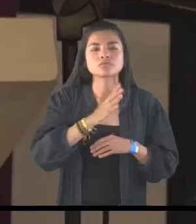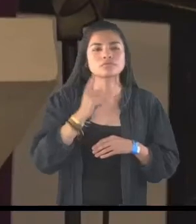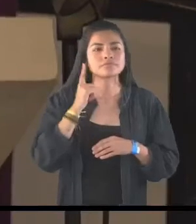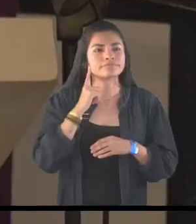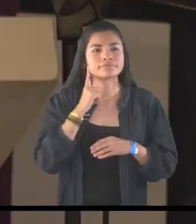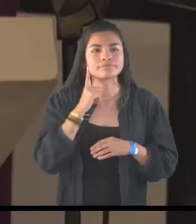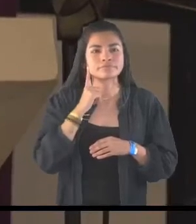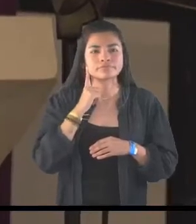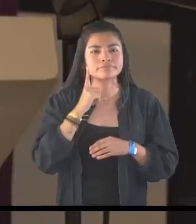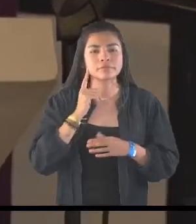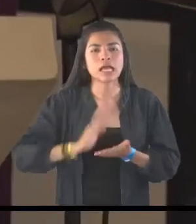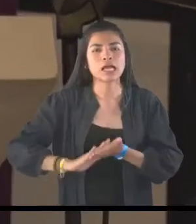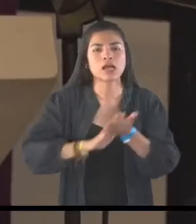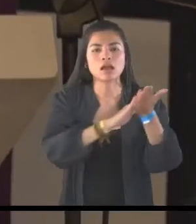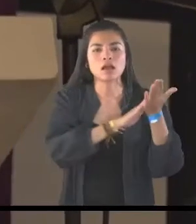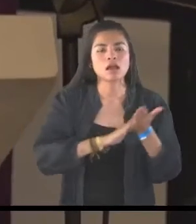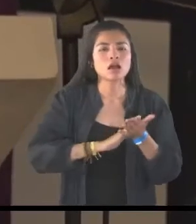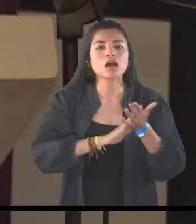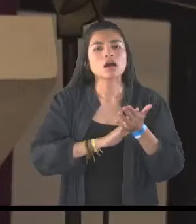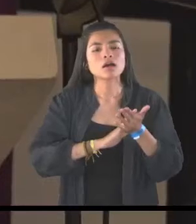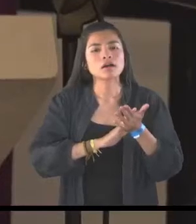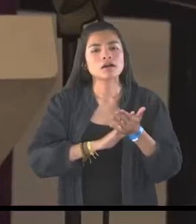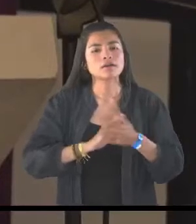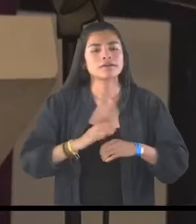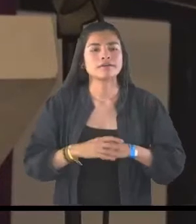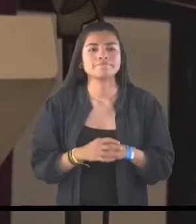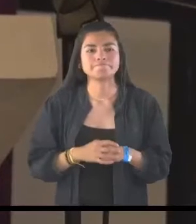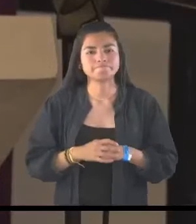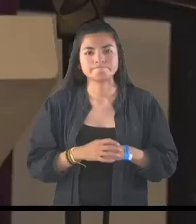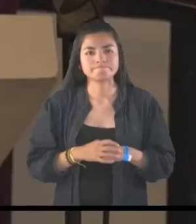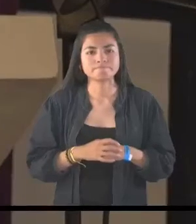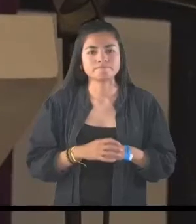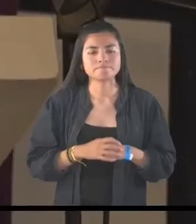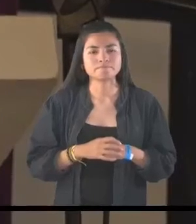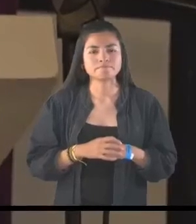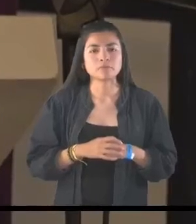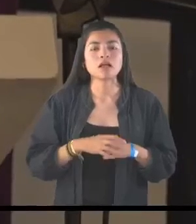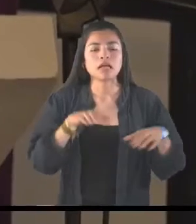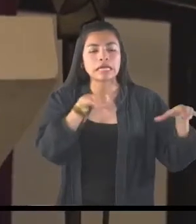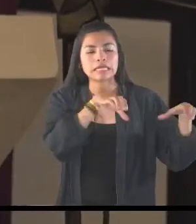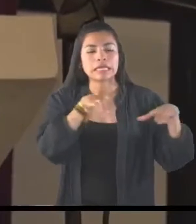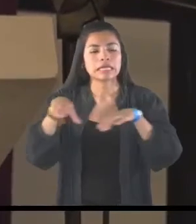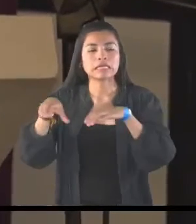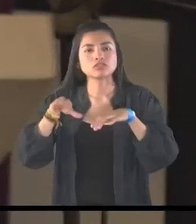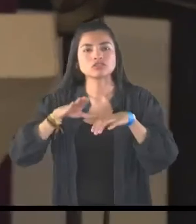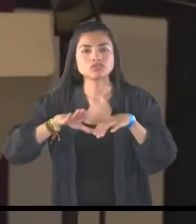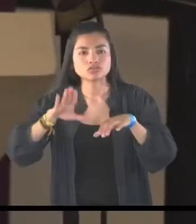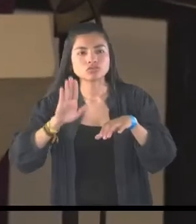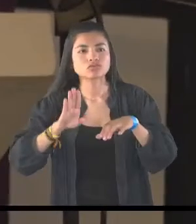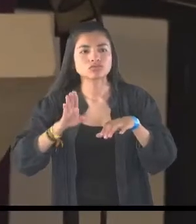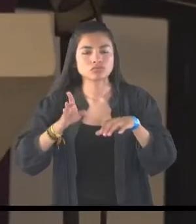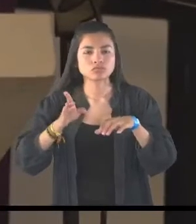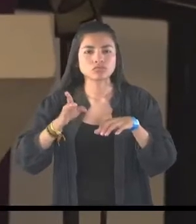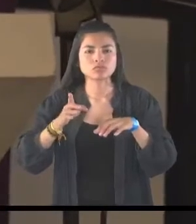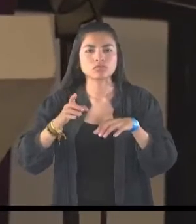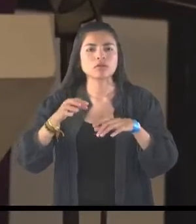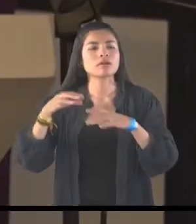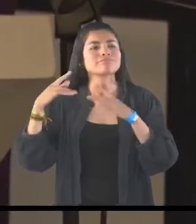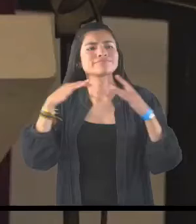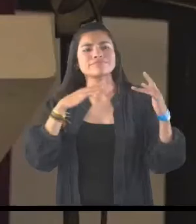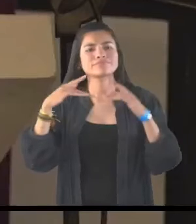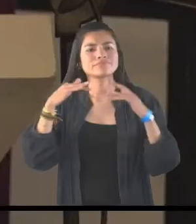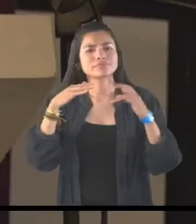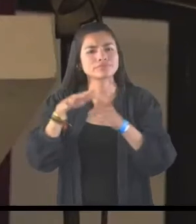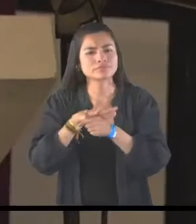transformación, los mecanismos propios usados para sobreponerse a los hechos, el poder de su voz para resonar en medio de